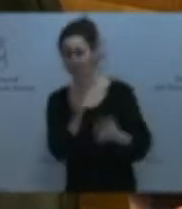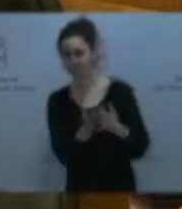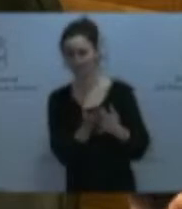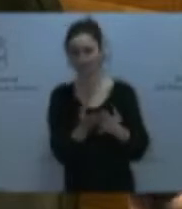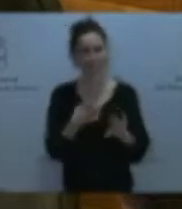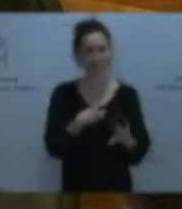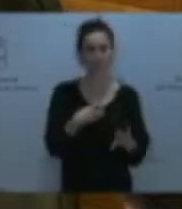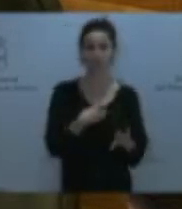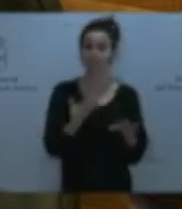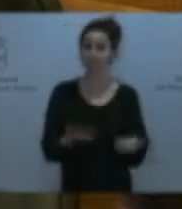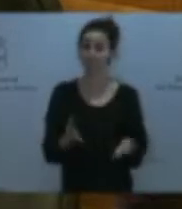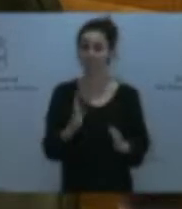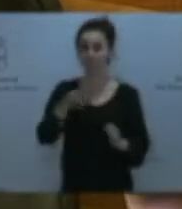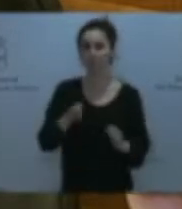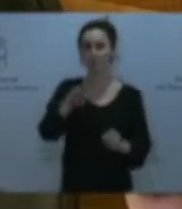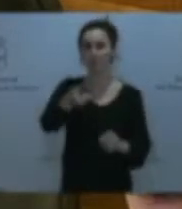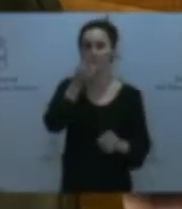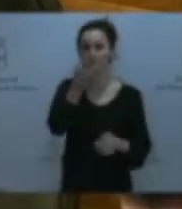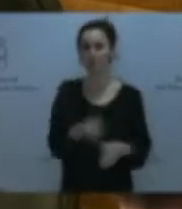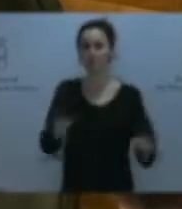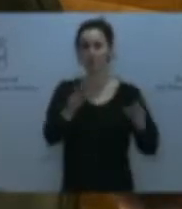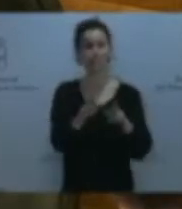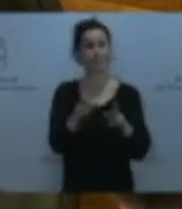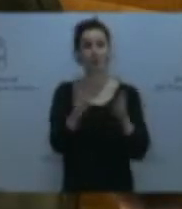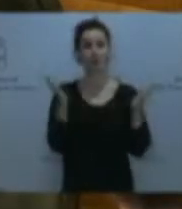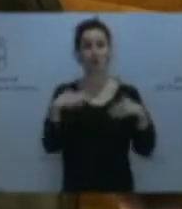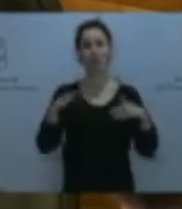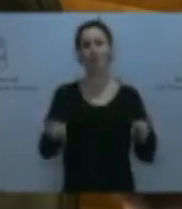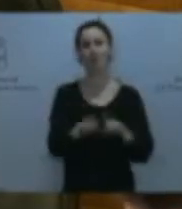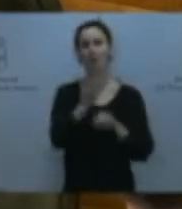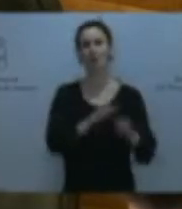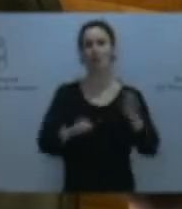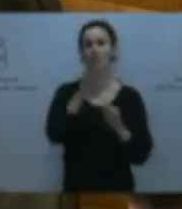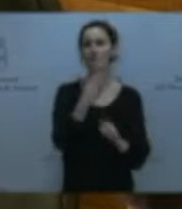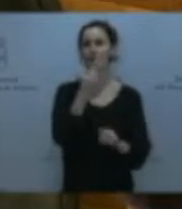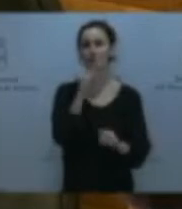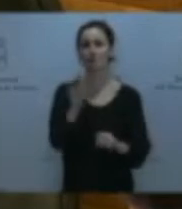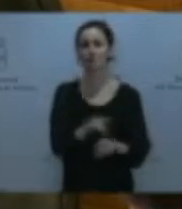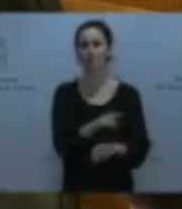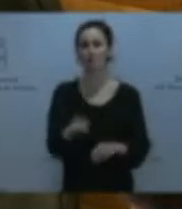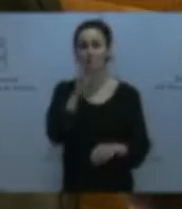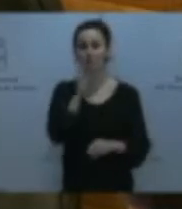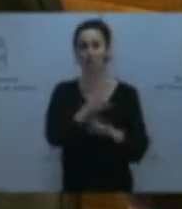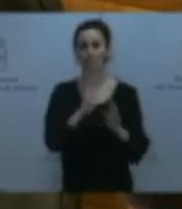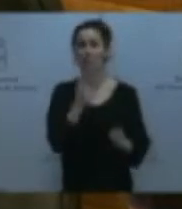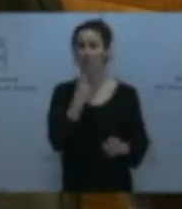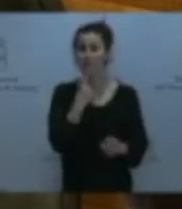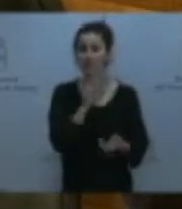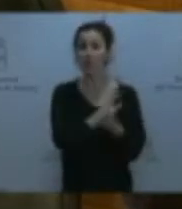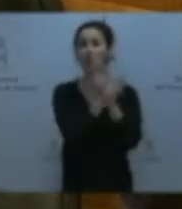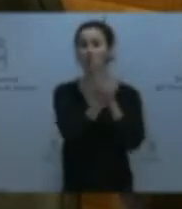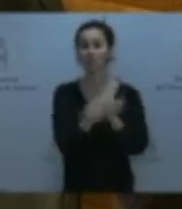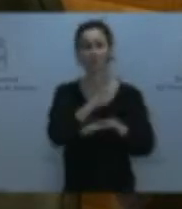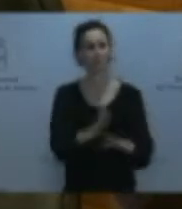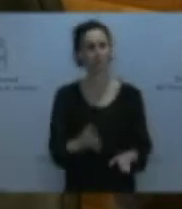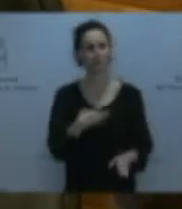de salmones no está recuperada, la adorne como se quiera adornar, y decir lo contrario es dar alas a lo que no se pueda dar alas, y